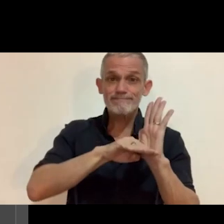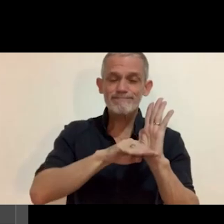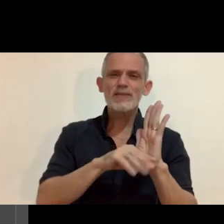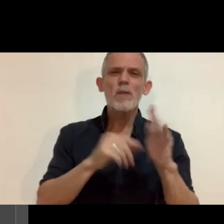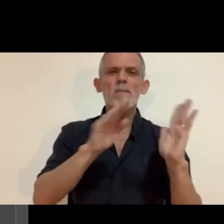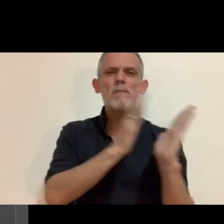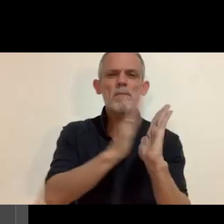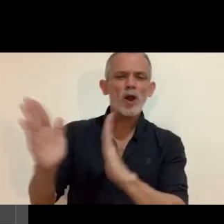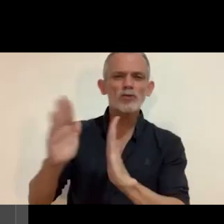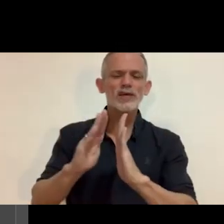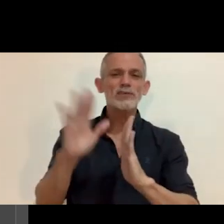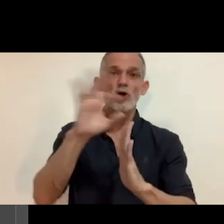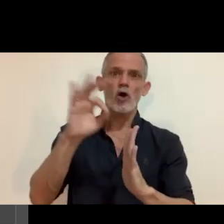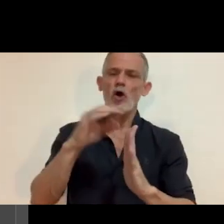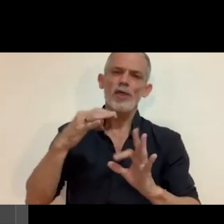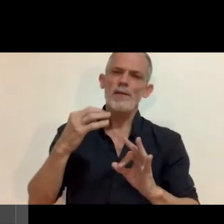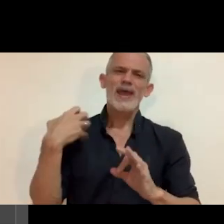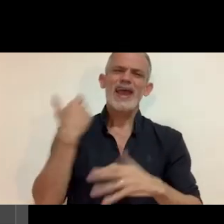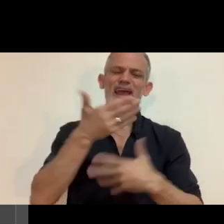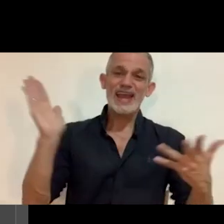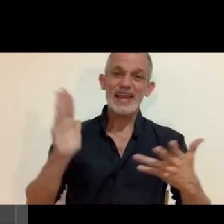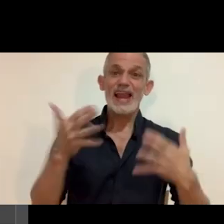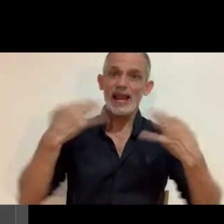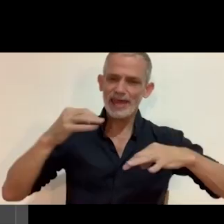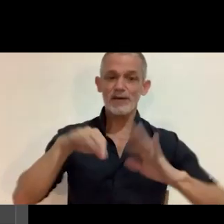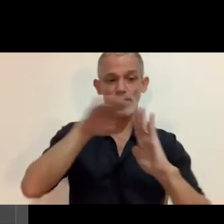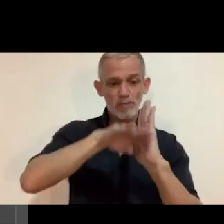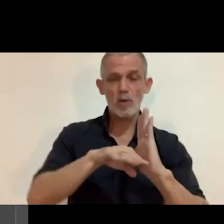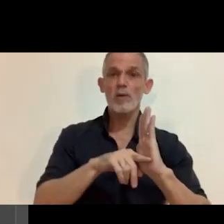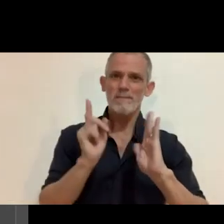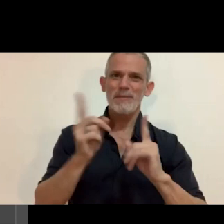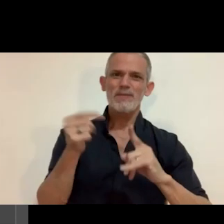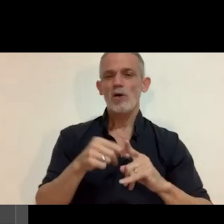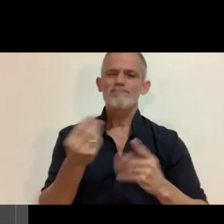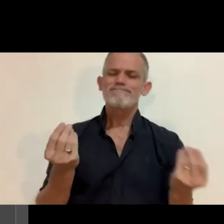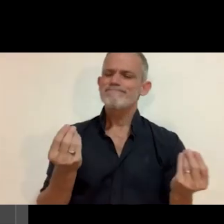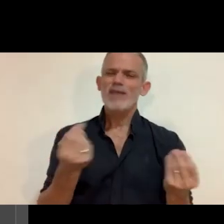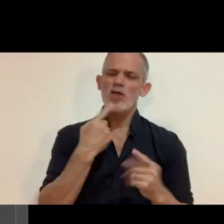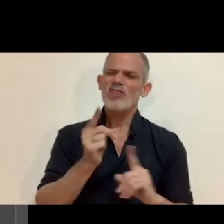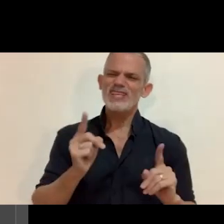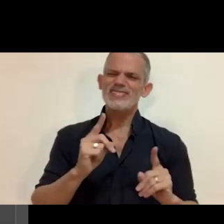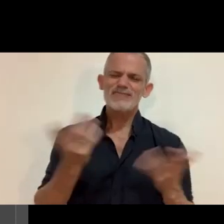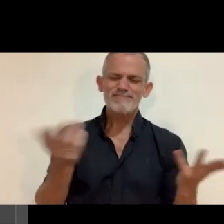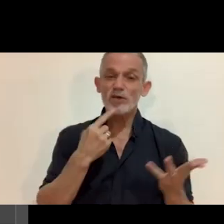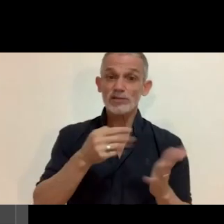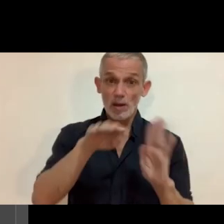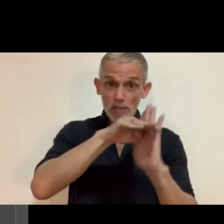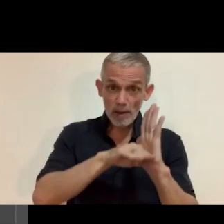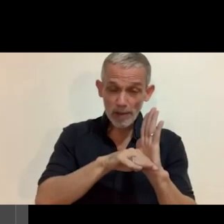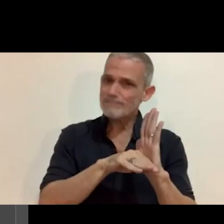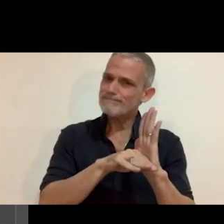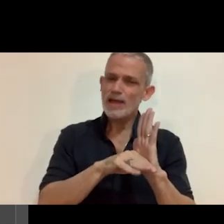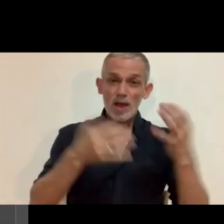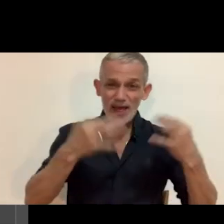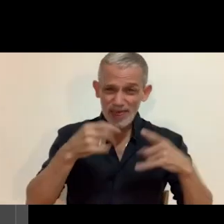o sustantivo que justifique la aplicación del principio invocado, tampoco se evidencia que dicha normativa sea aplicable